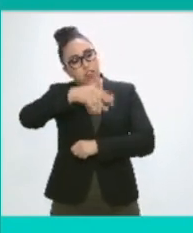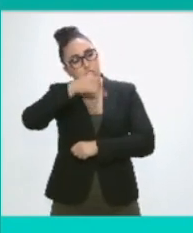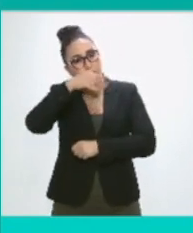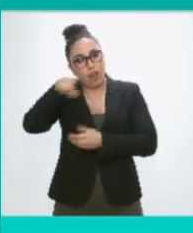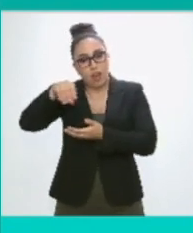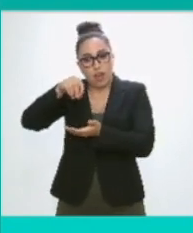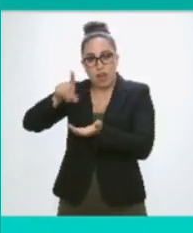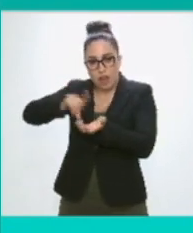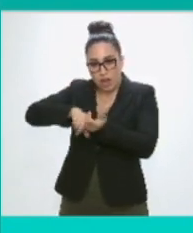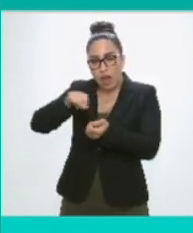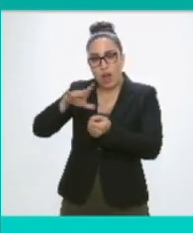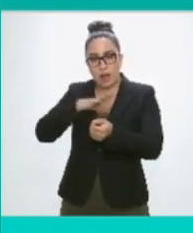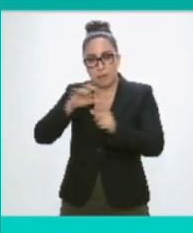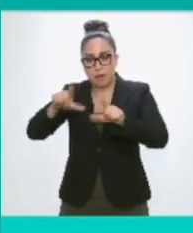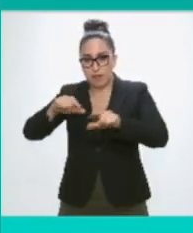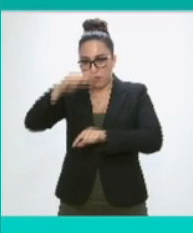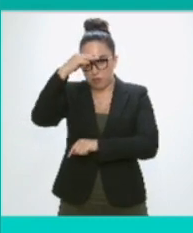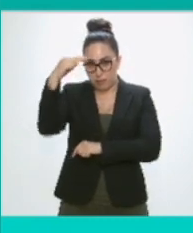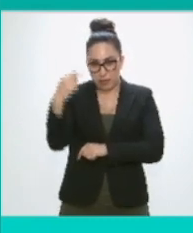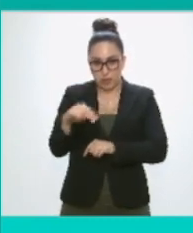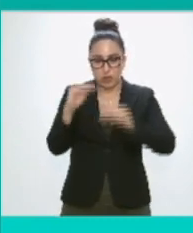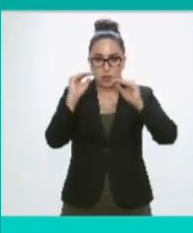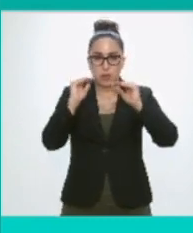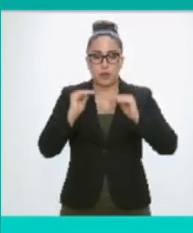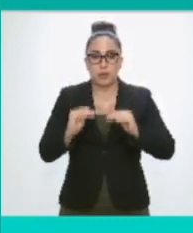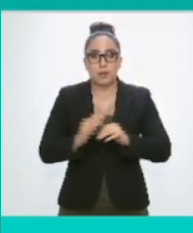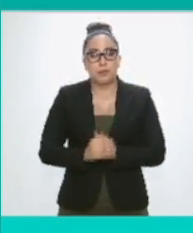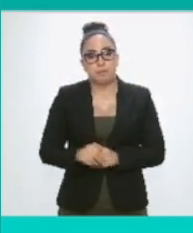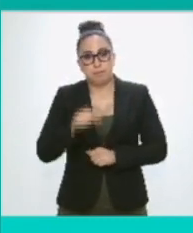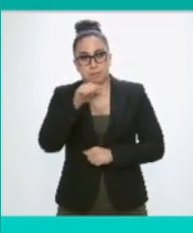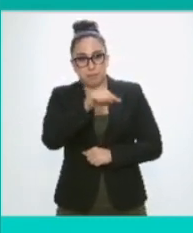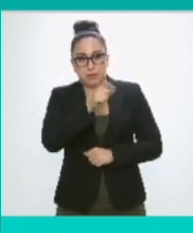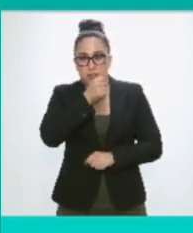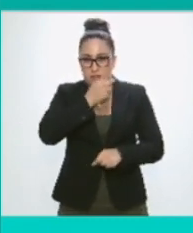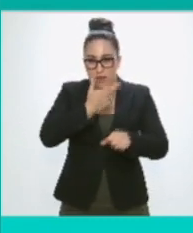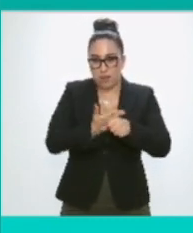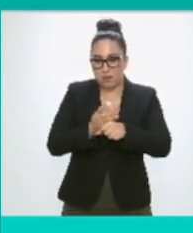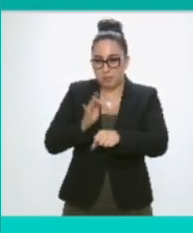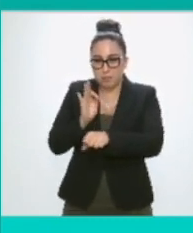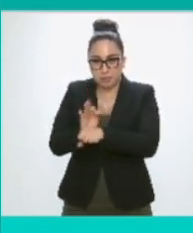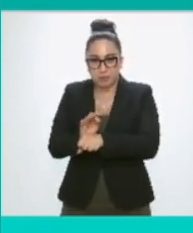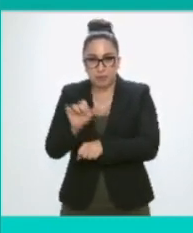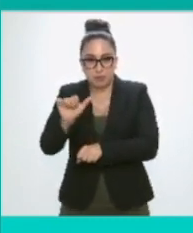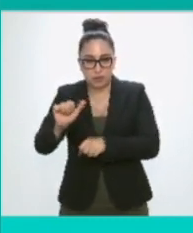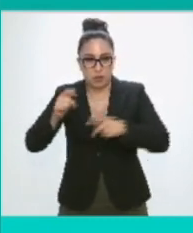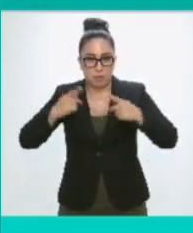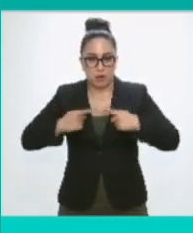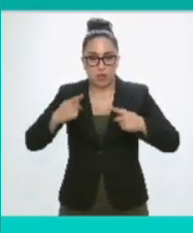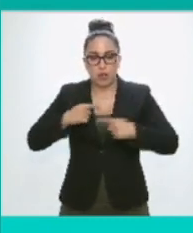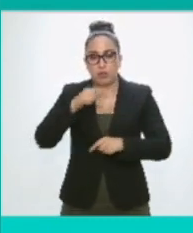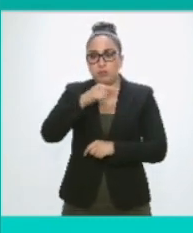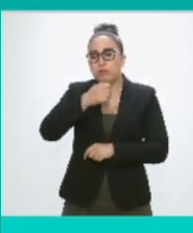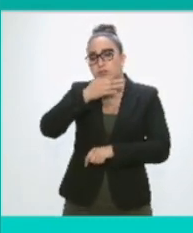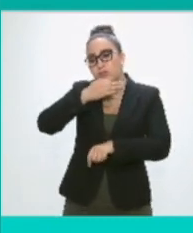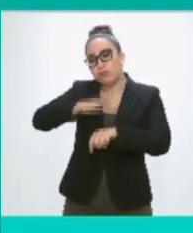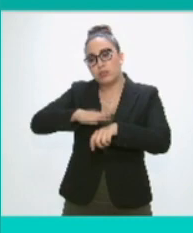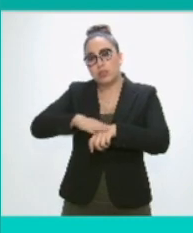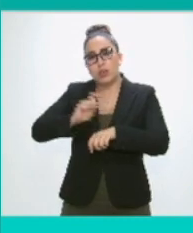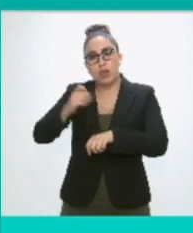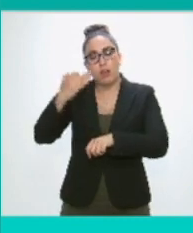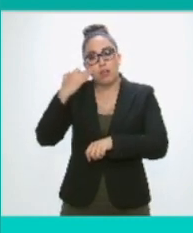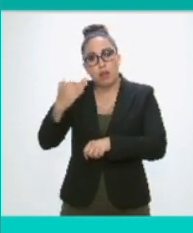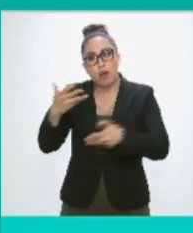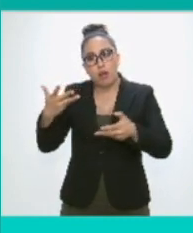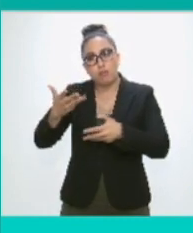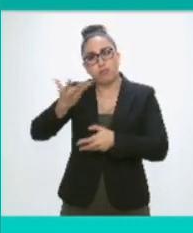de la plataforma México en respuesta el lente obligado la Secretaría de Seguridad y de protección ciudadana manifestó que después de